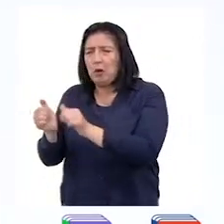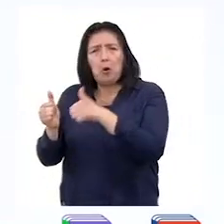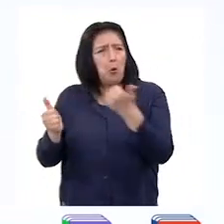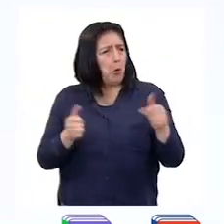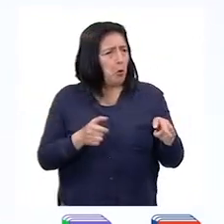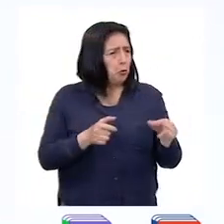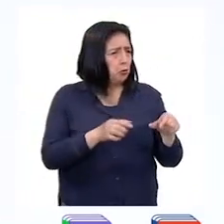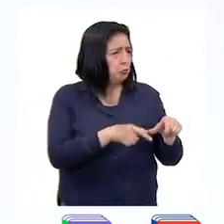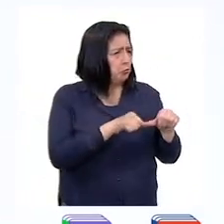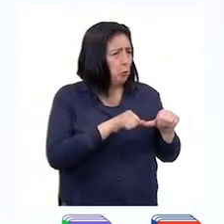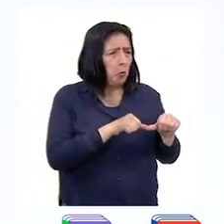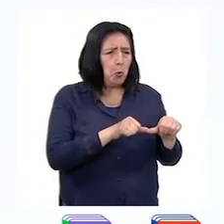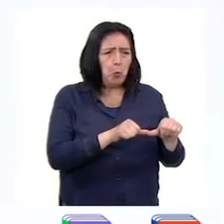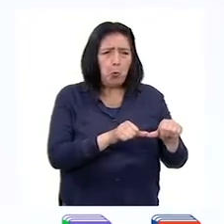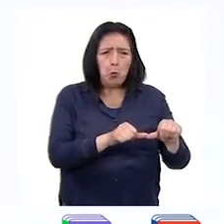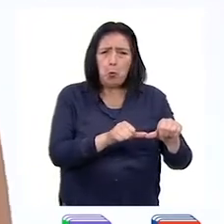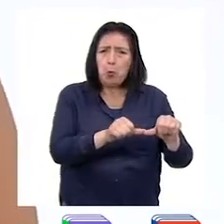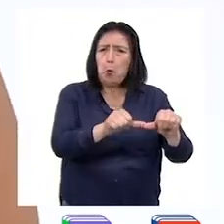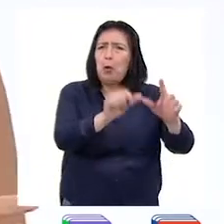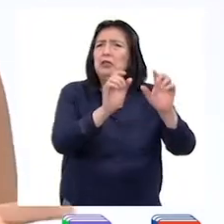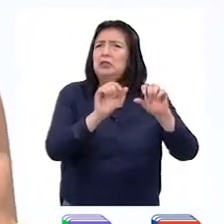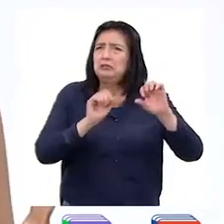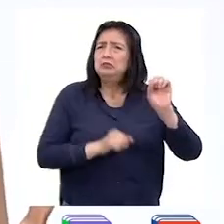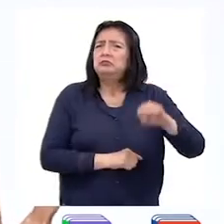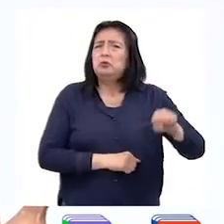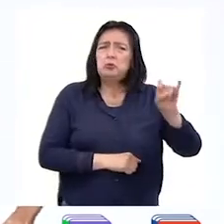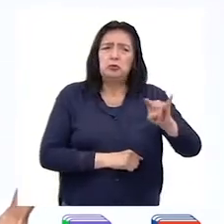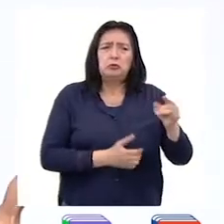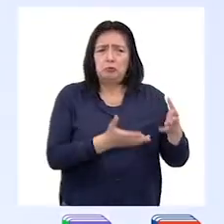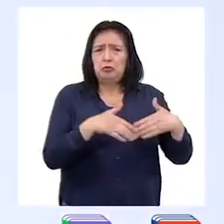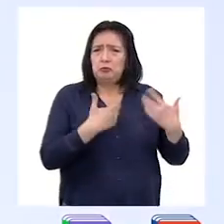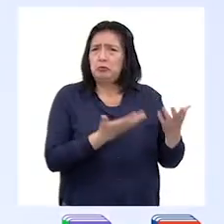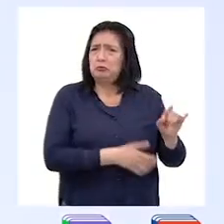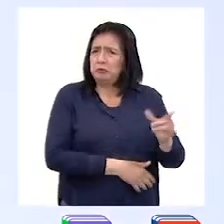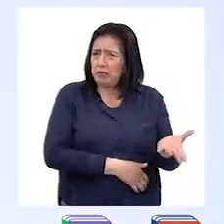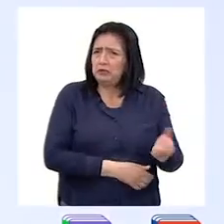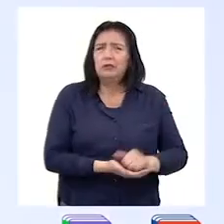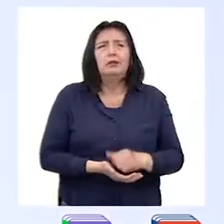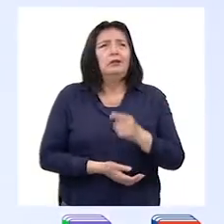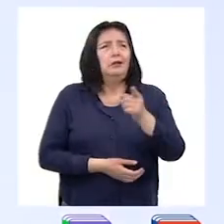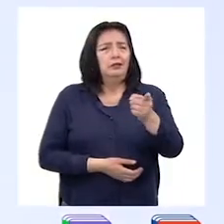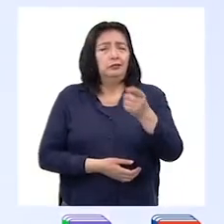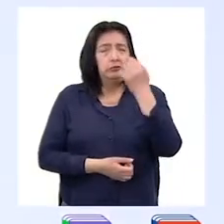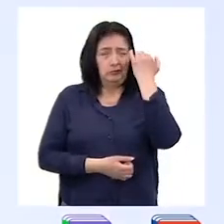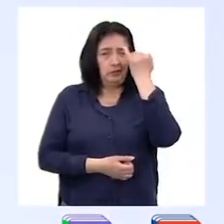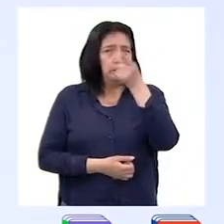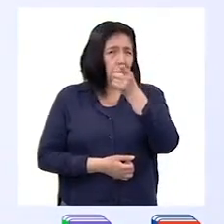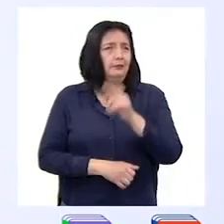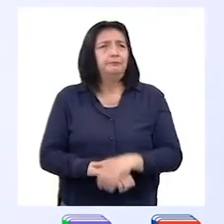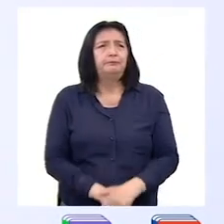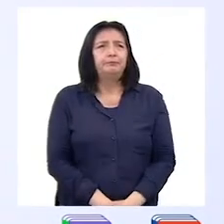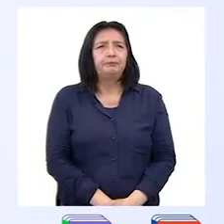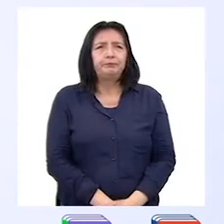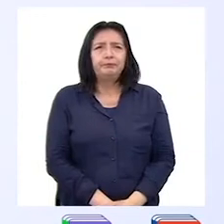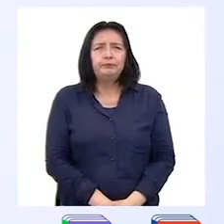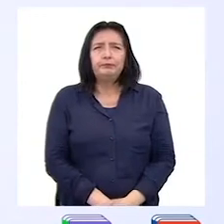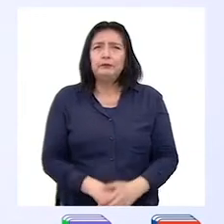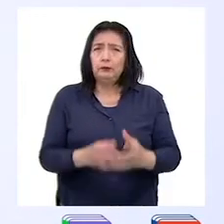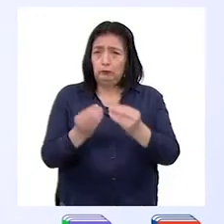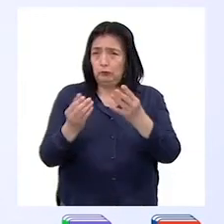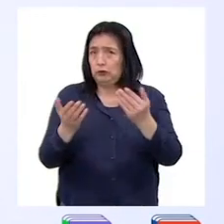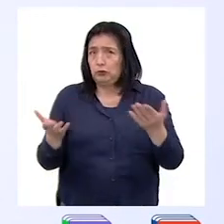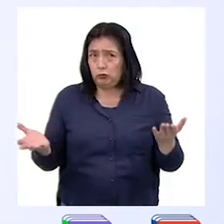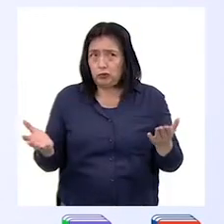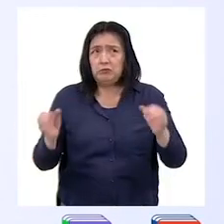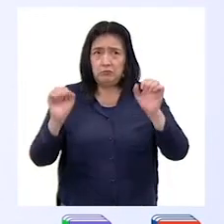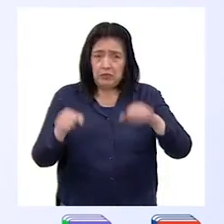largo de muchos años y se siguen utilizando porque siguen siendo útiles. Ahí tienes una idea principal. Muchos